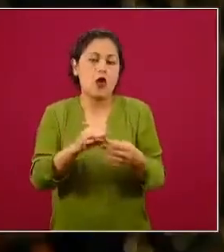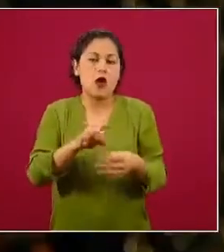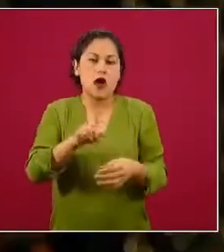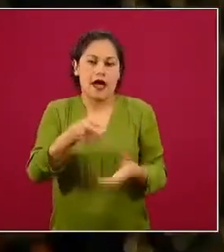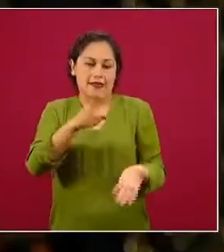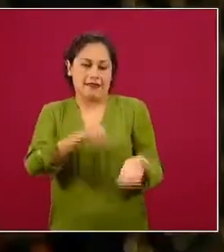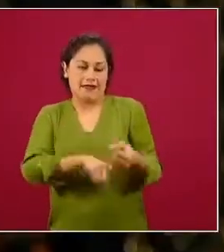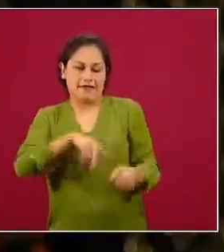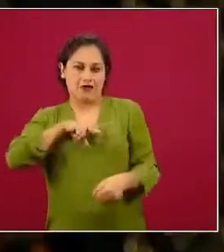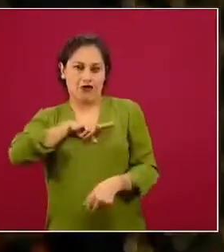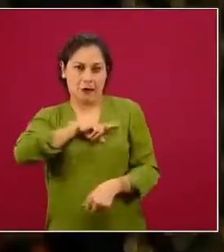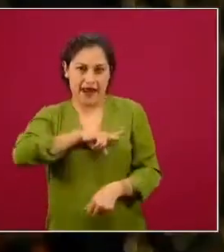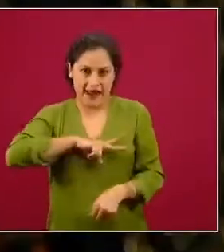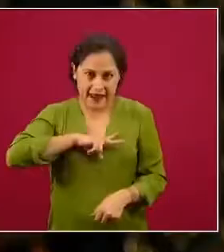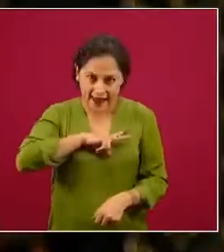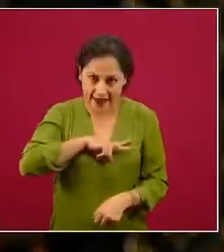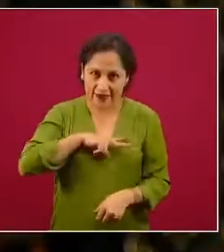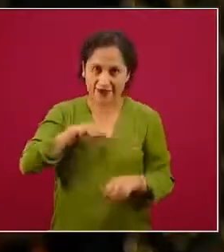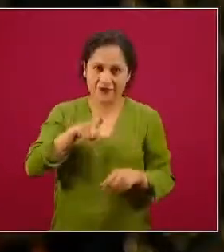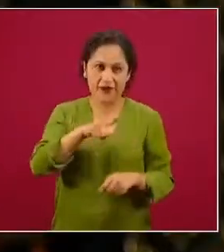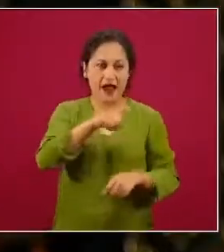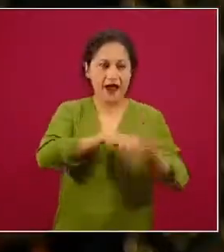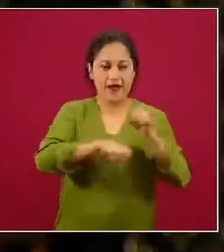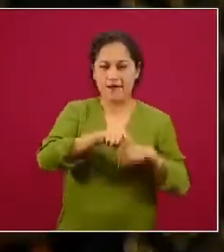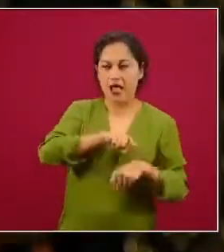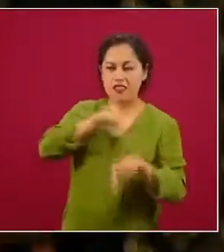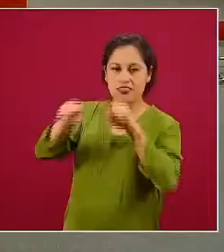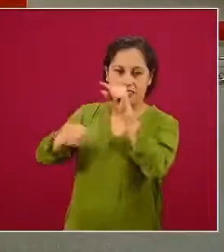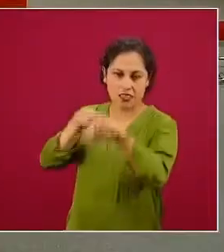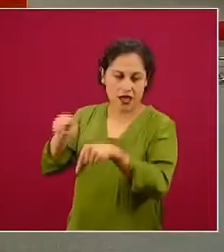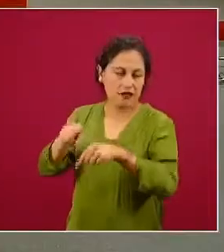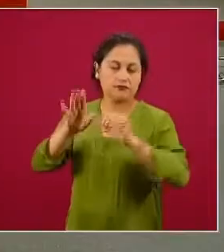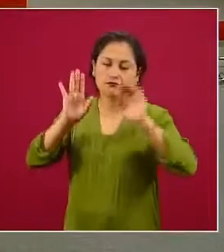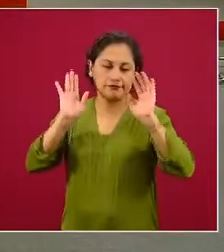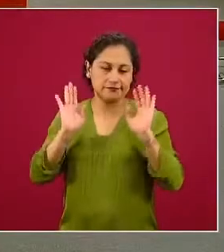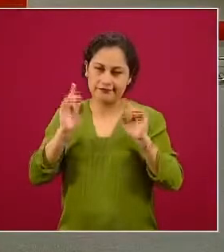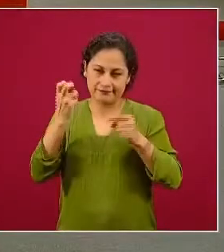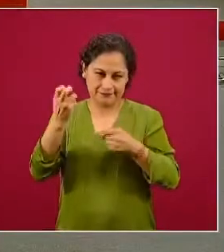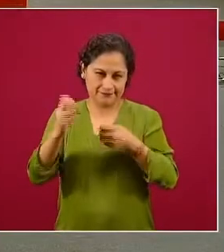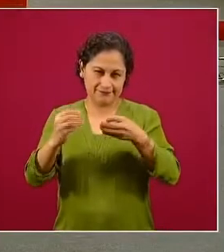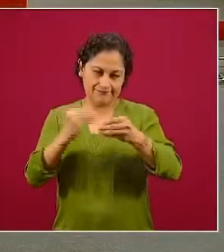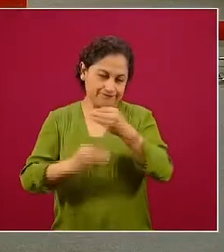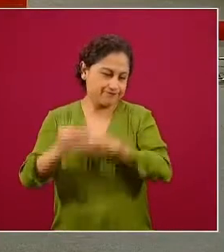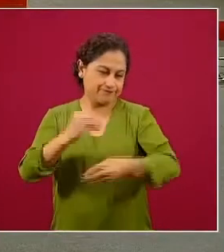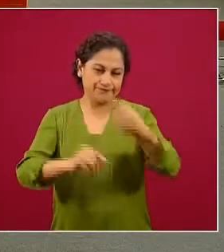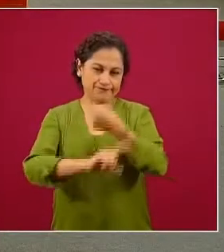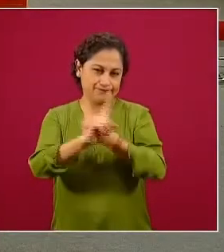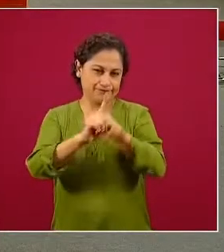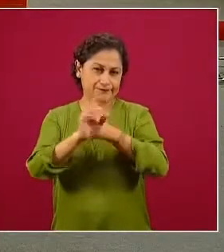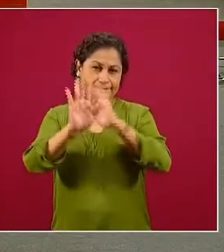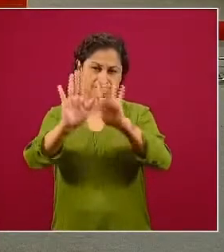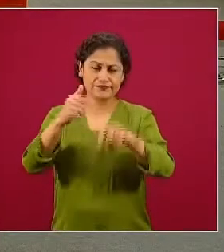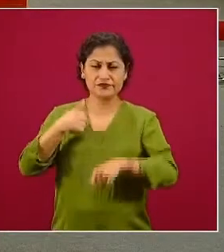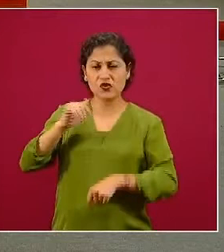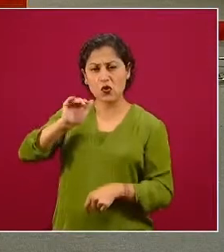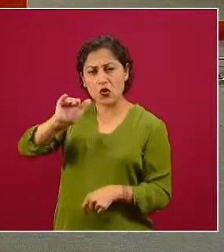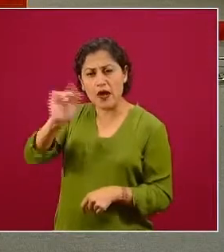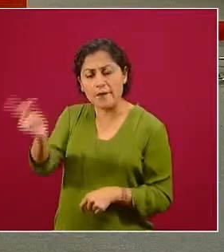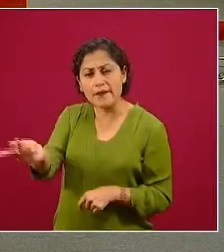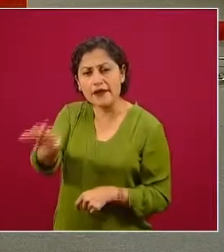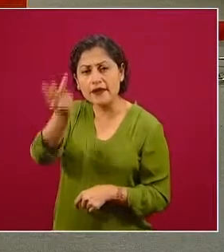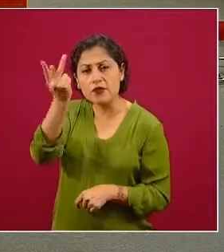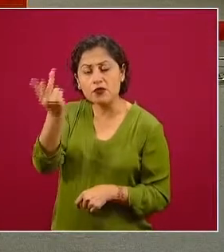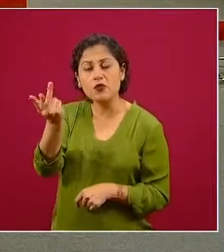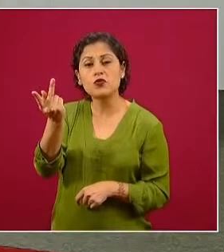los está estigmatizando. La pregunta en particular es, bueno, ¿cómo se va a abordar el tema de